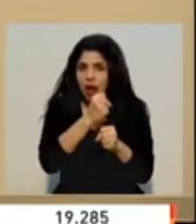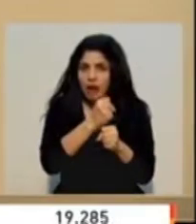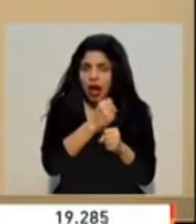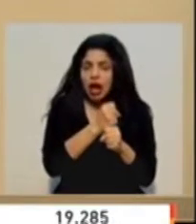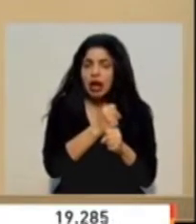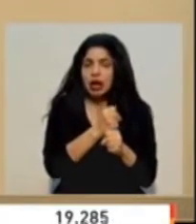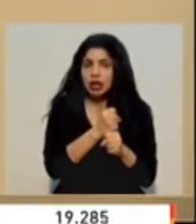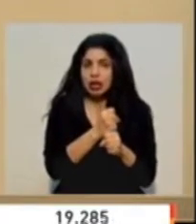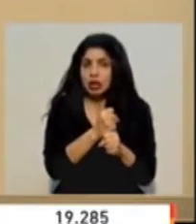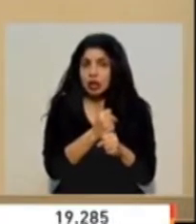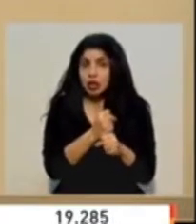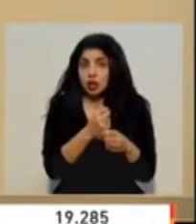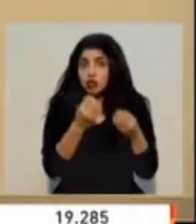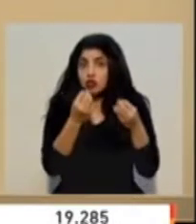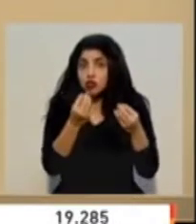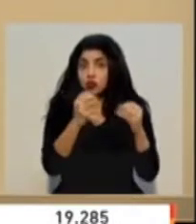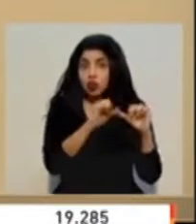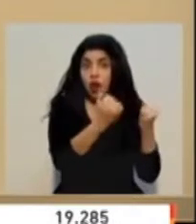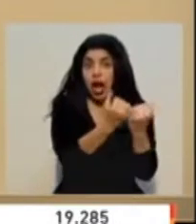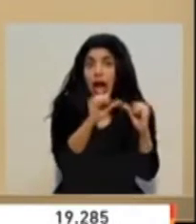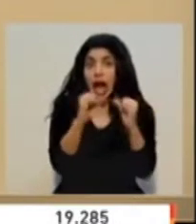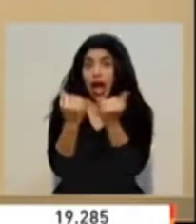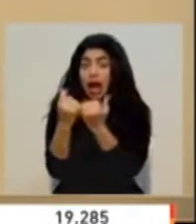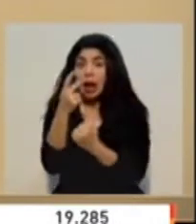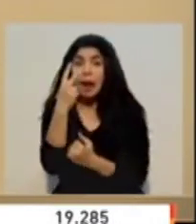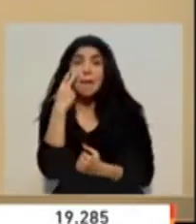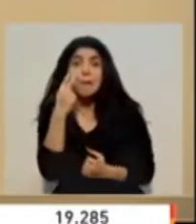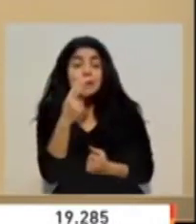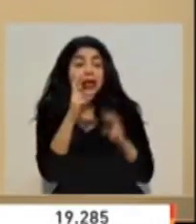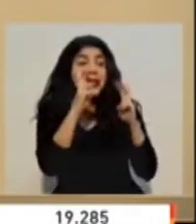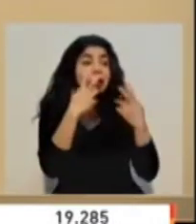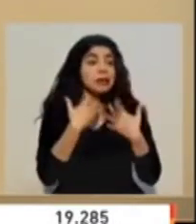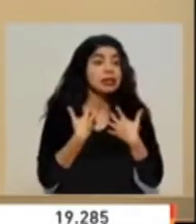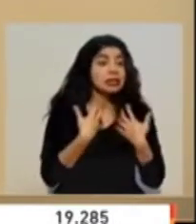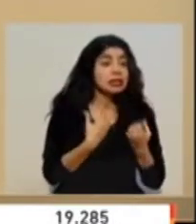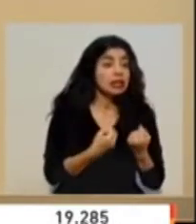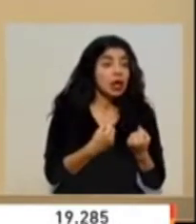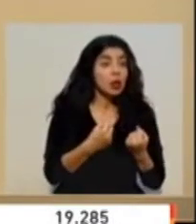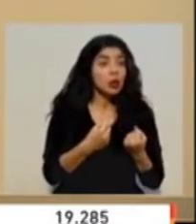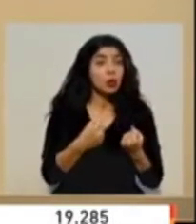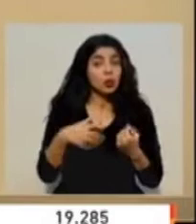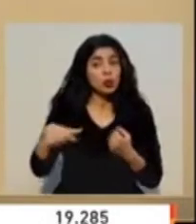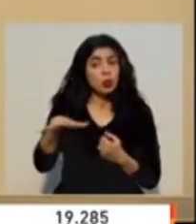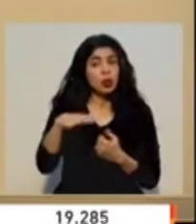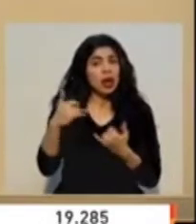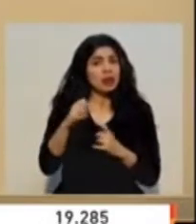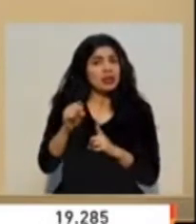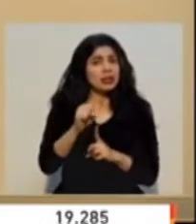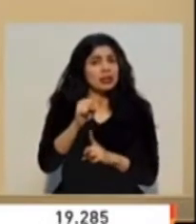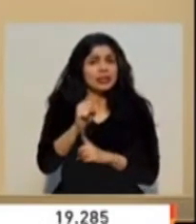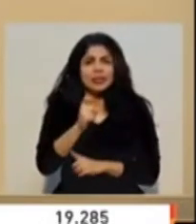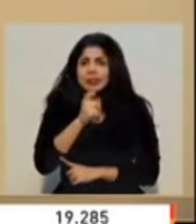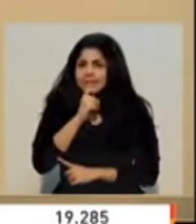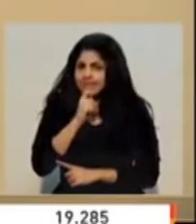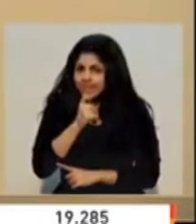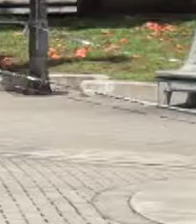gran parte de los sectores, ustedes ven también que la parte sanitaria está enfrentando una situación muy difícil.